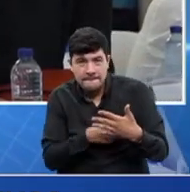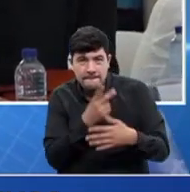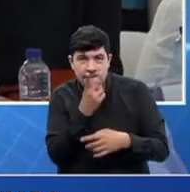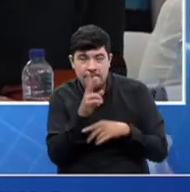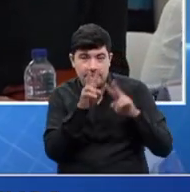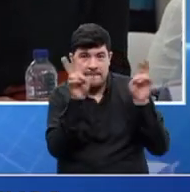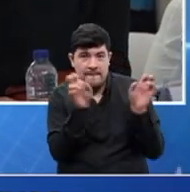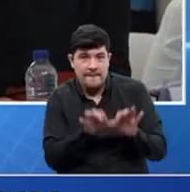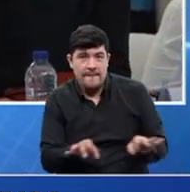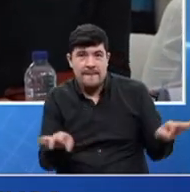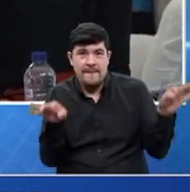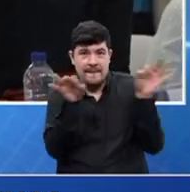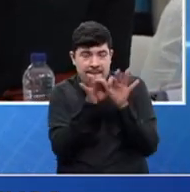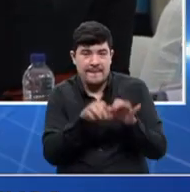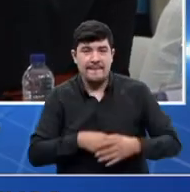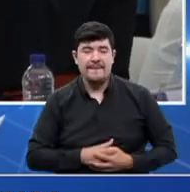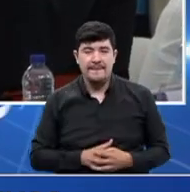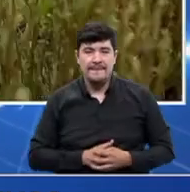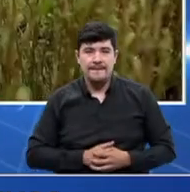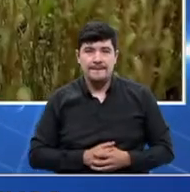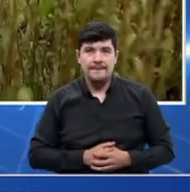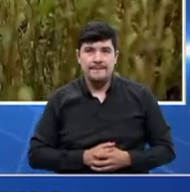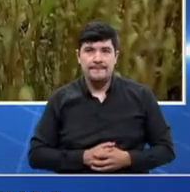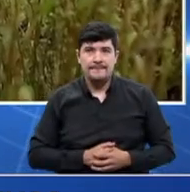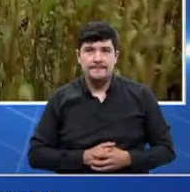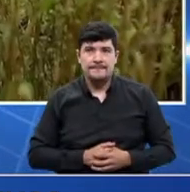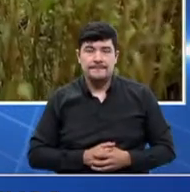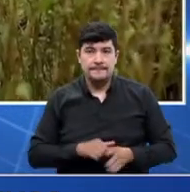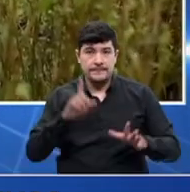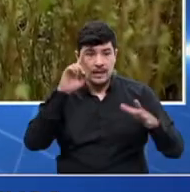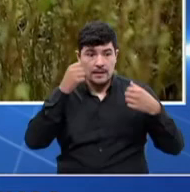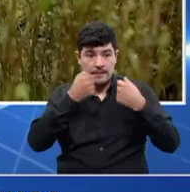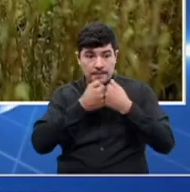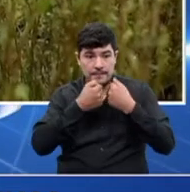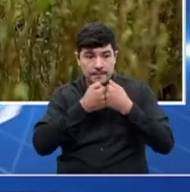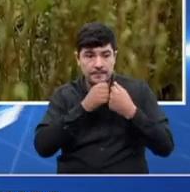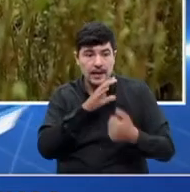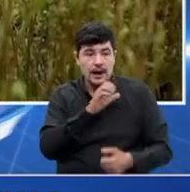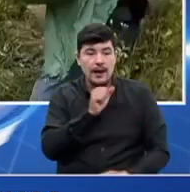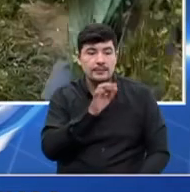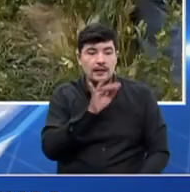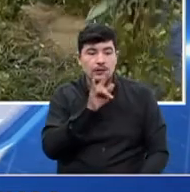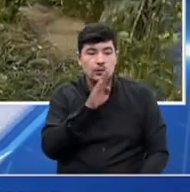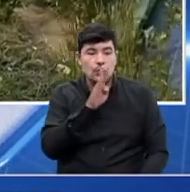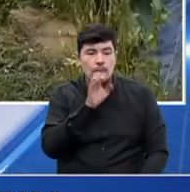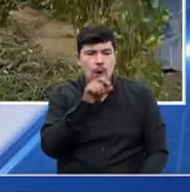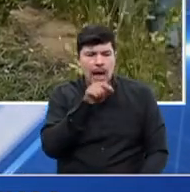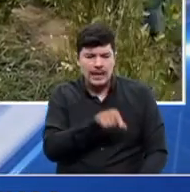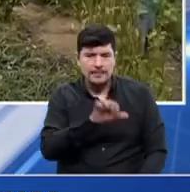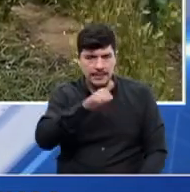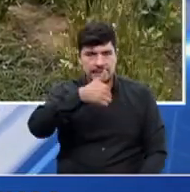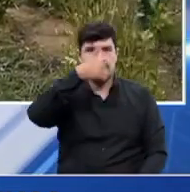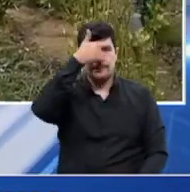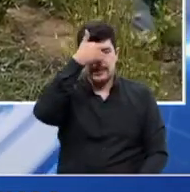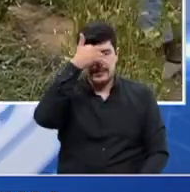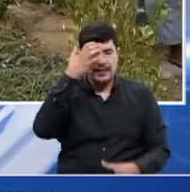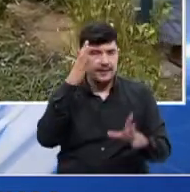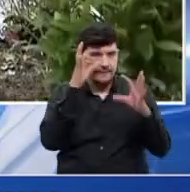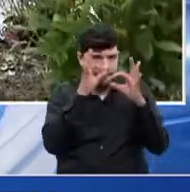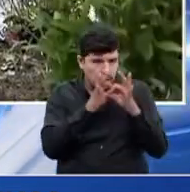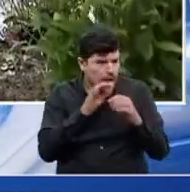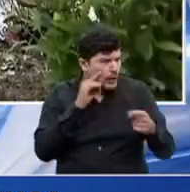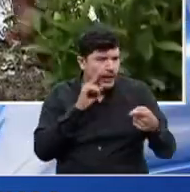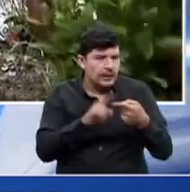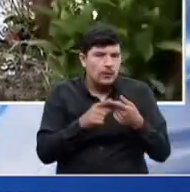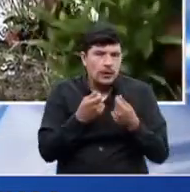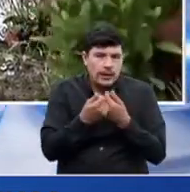elementos importantes. El primero es que el Pacto Catatumbo pues sea el techo frente a la negociación y frente al